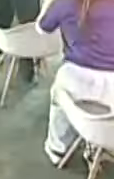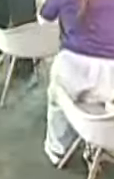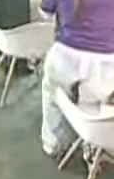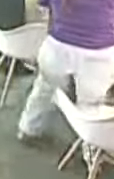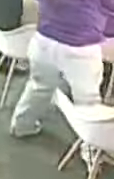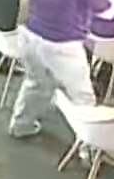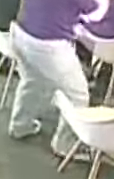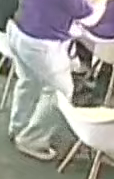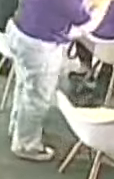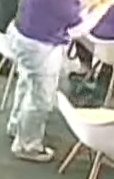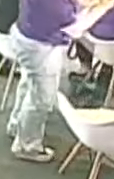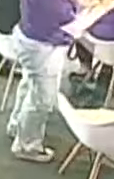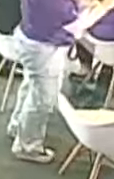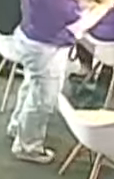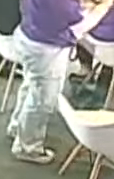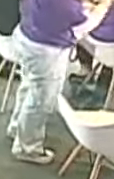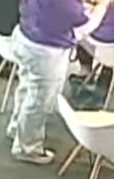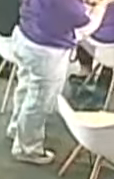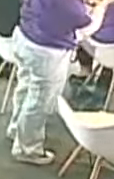hermosas damas que nos acompañan esta tarde.